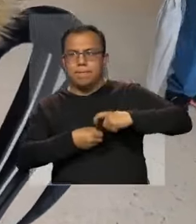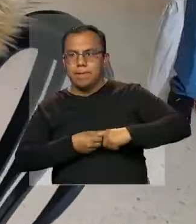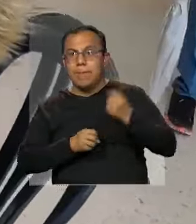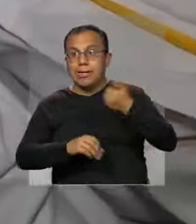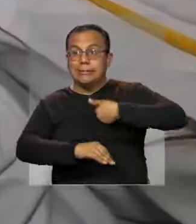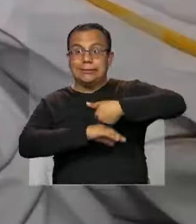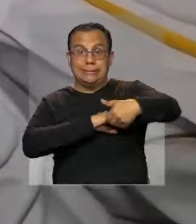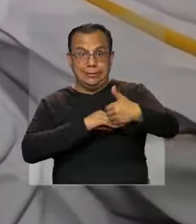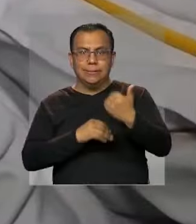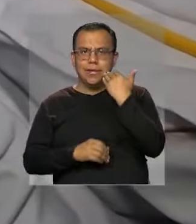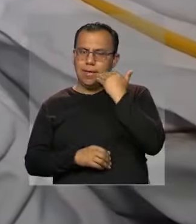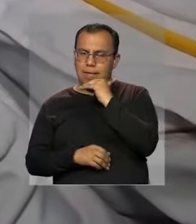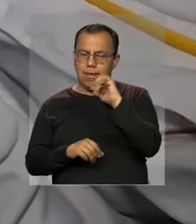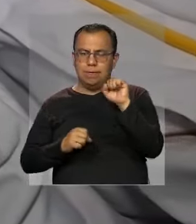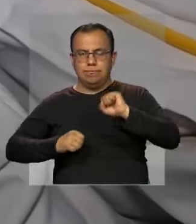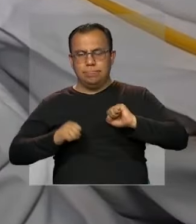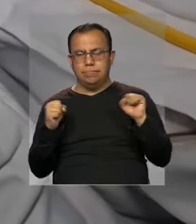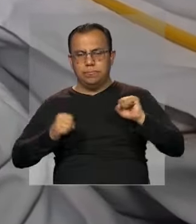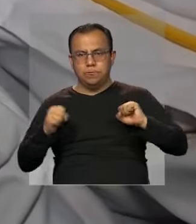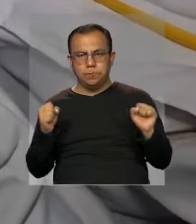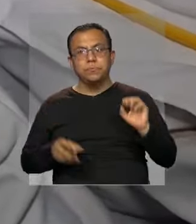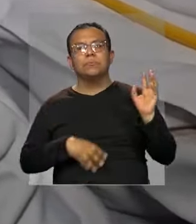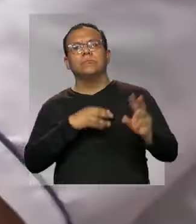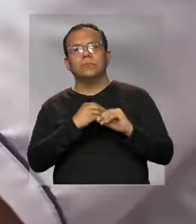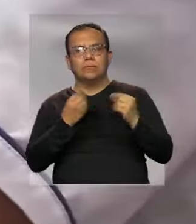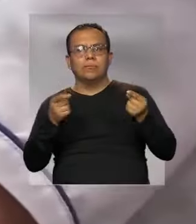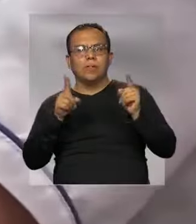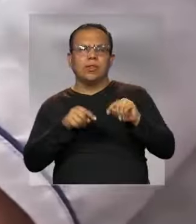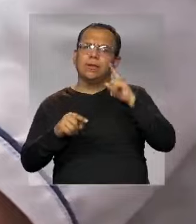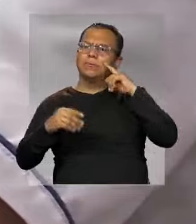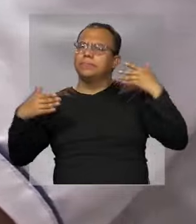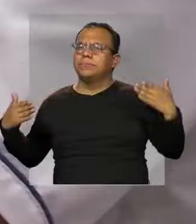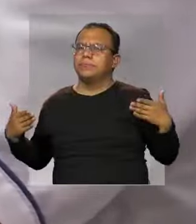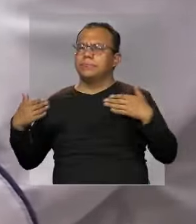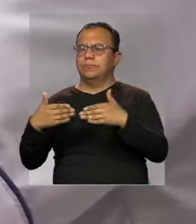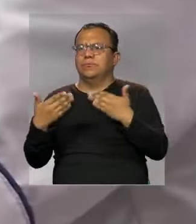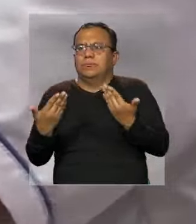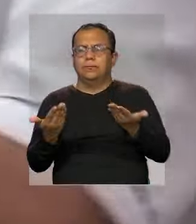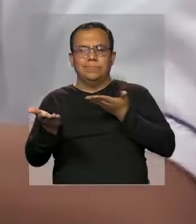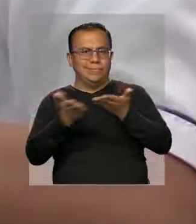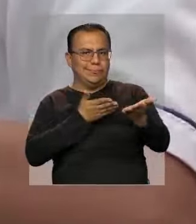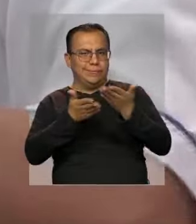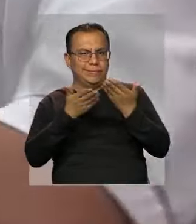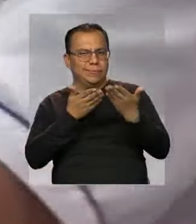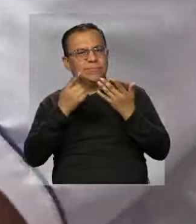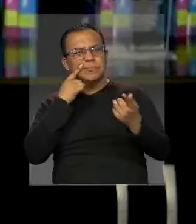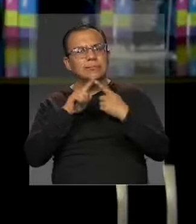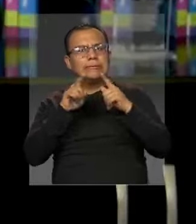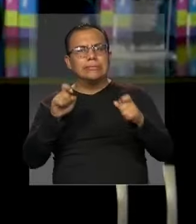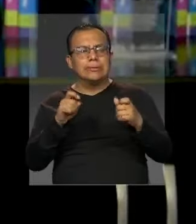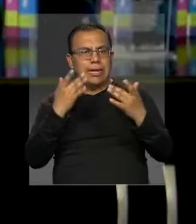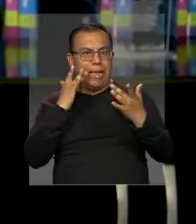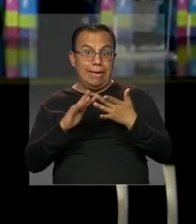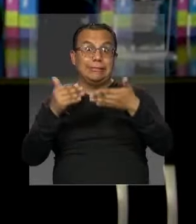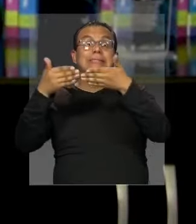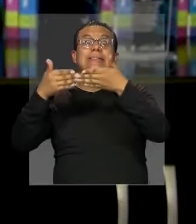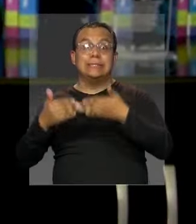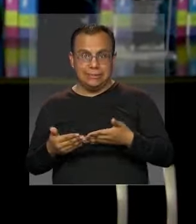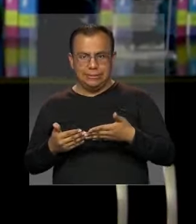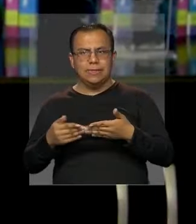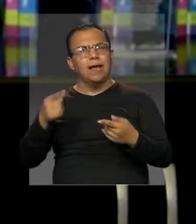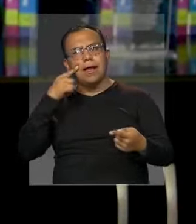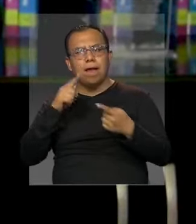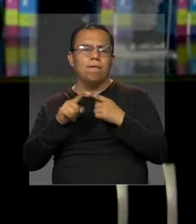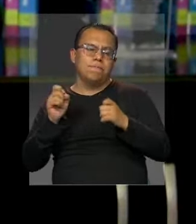demandas que tienen las mujeres en Bogotá, y también un enfoque en nuestros servicios, un enfoque en discapacidad